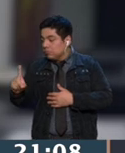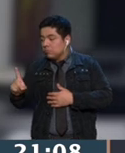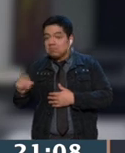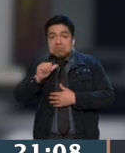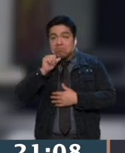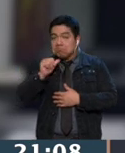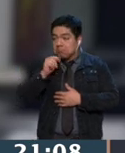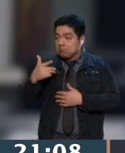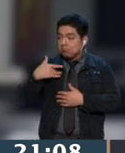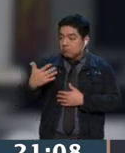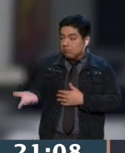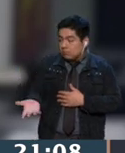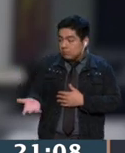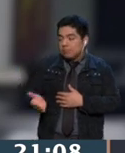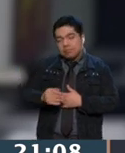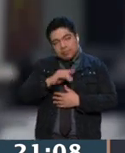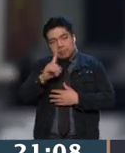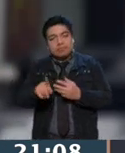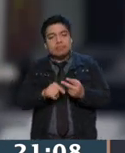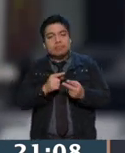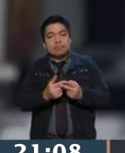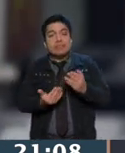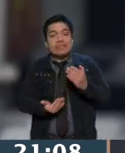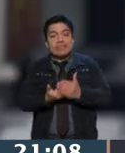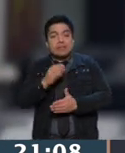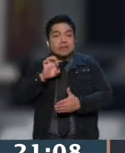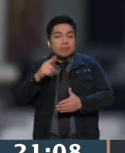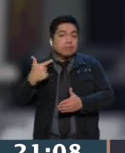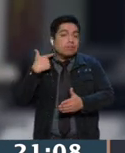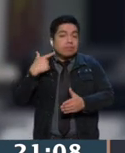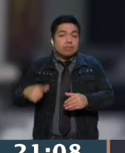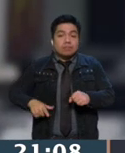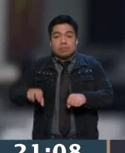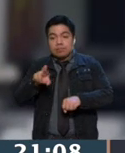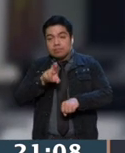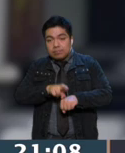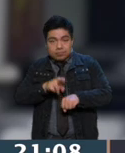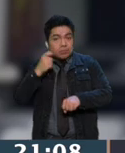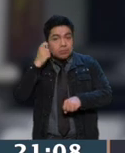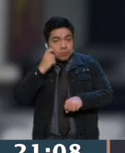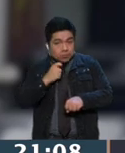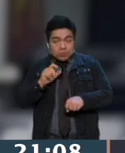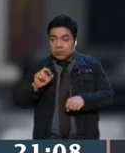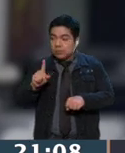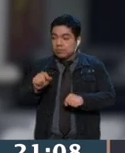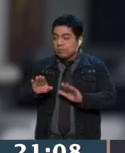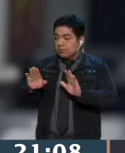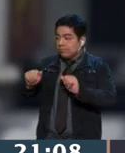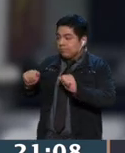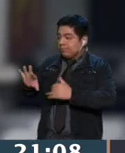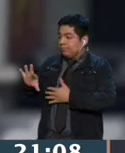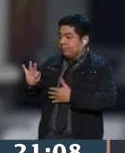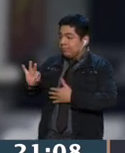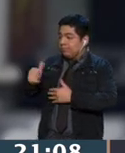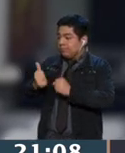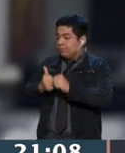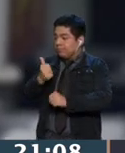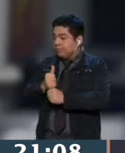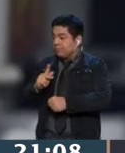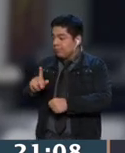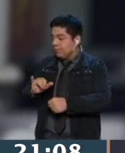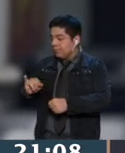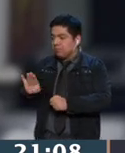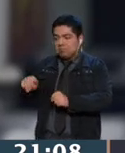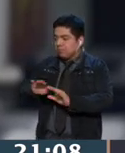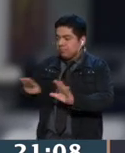proceso electoral. En otro caso, esta mañana el exgobernador de Guerrero, Héctor Astudillo Flores, puso fin a 40 años de militancia en el PRI y mencionó